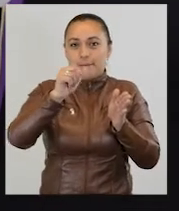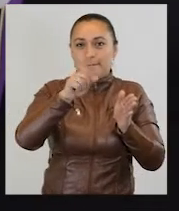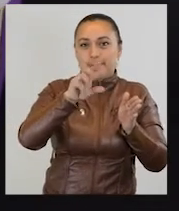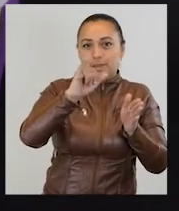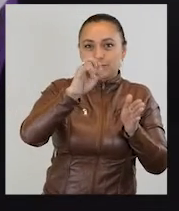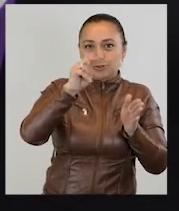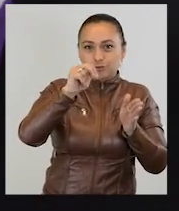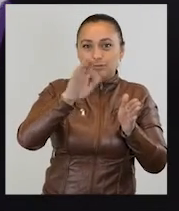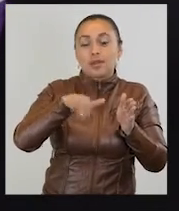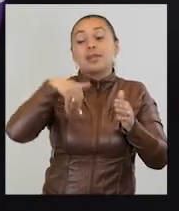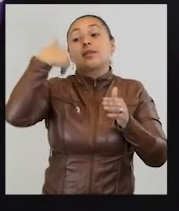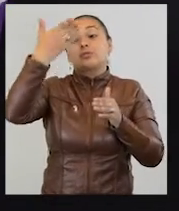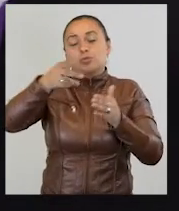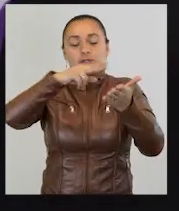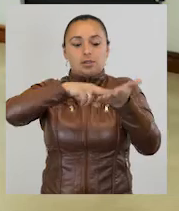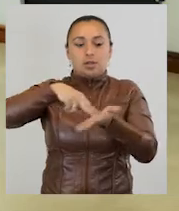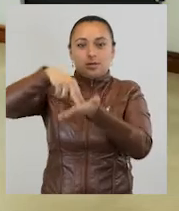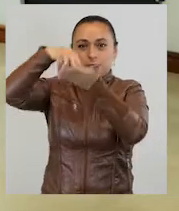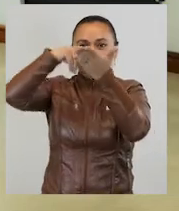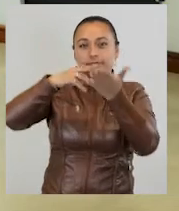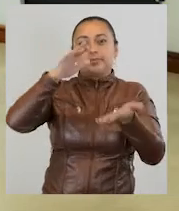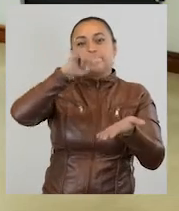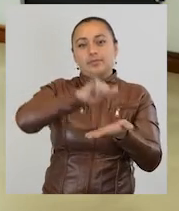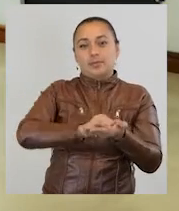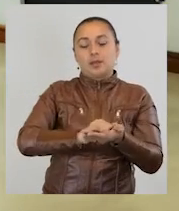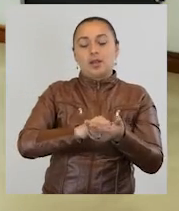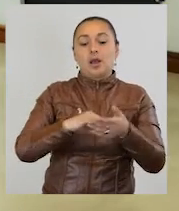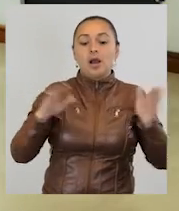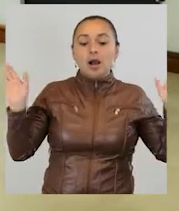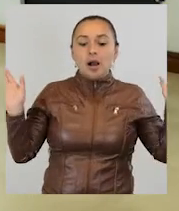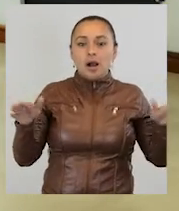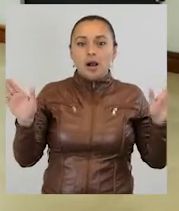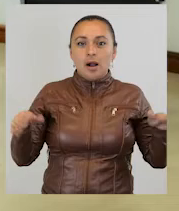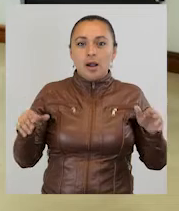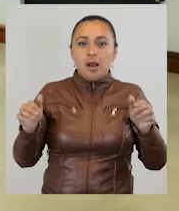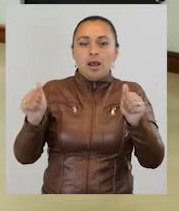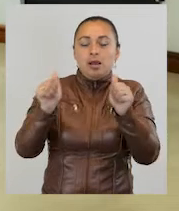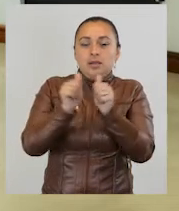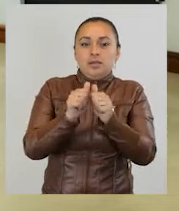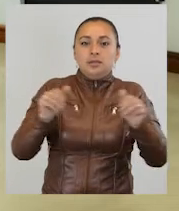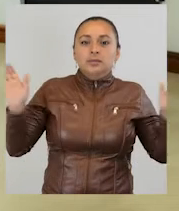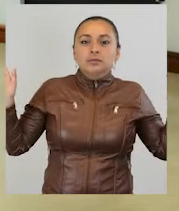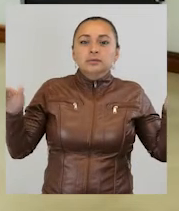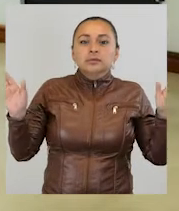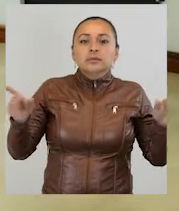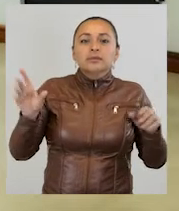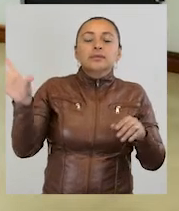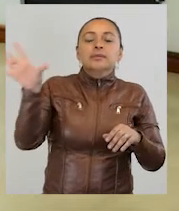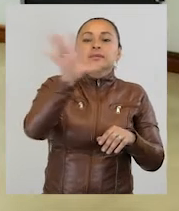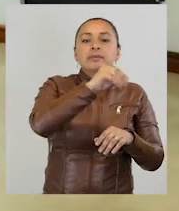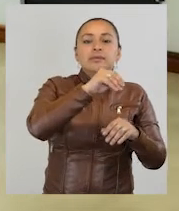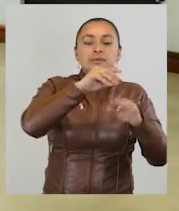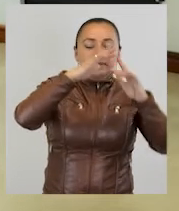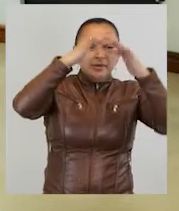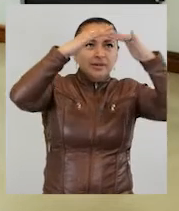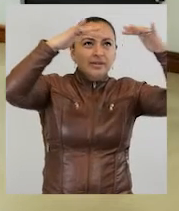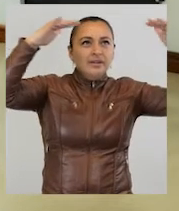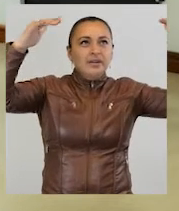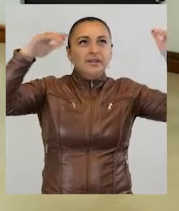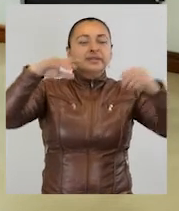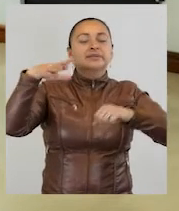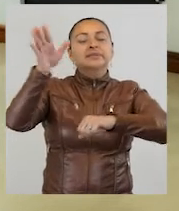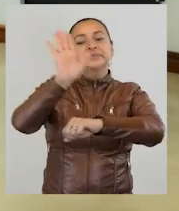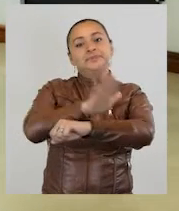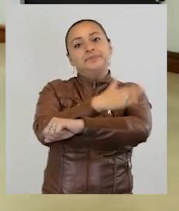llegar a la gloria de la resurrección. Por eso, con los ángeles y los arcángeles y todos los coros